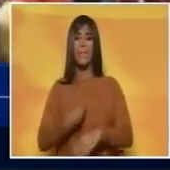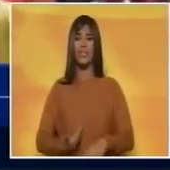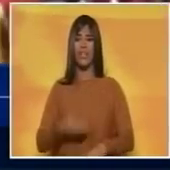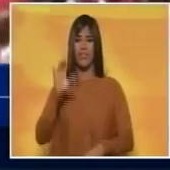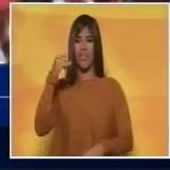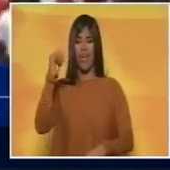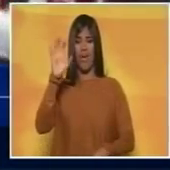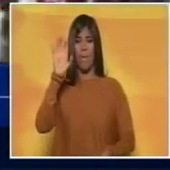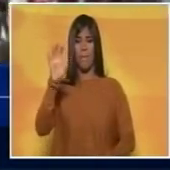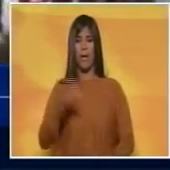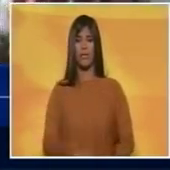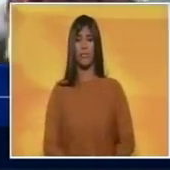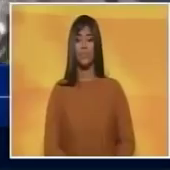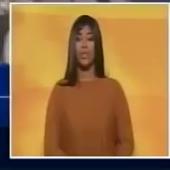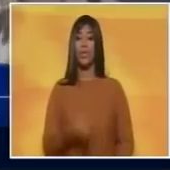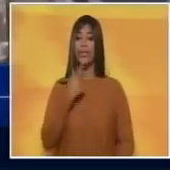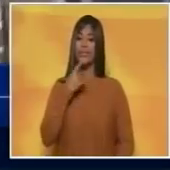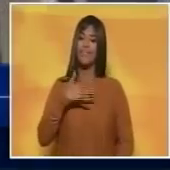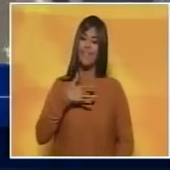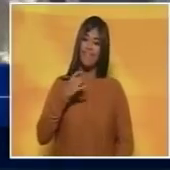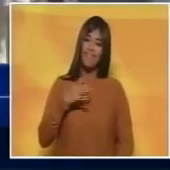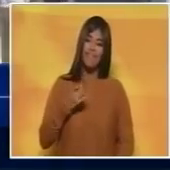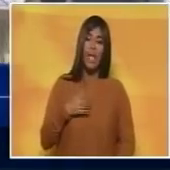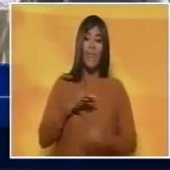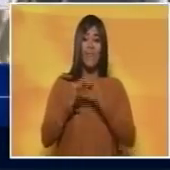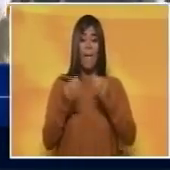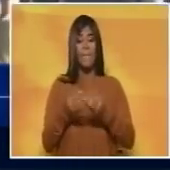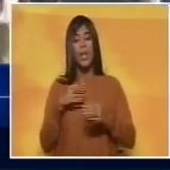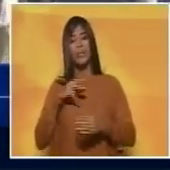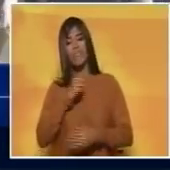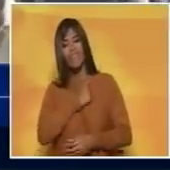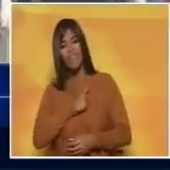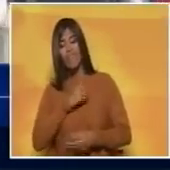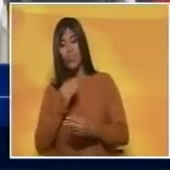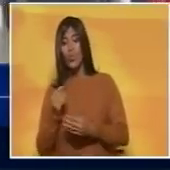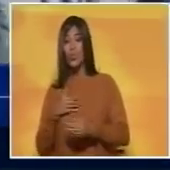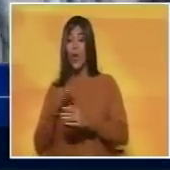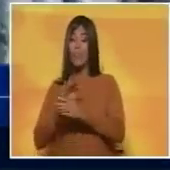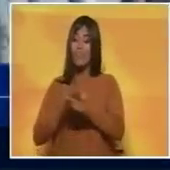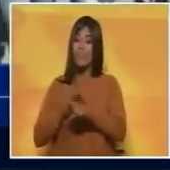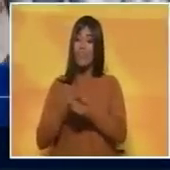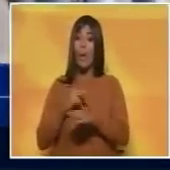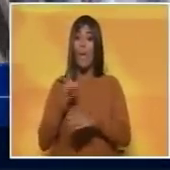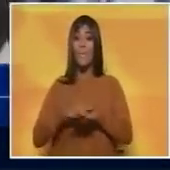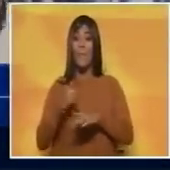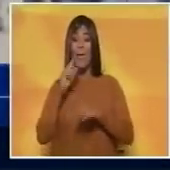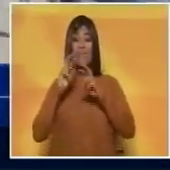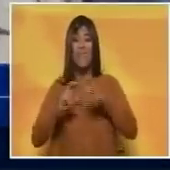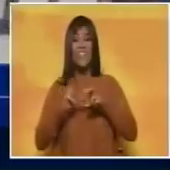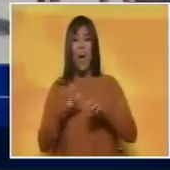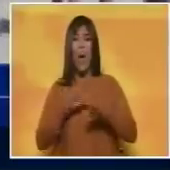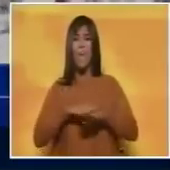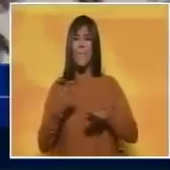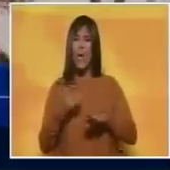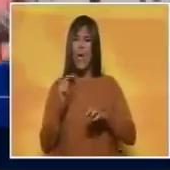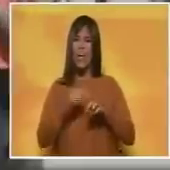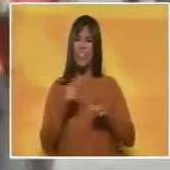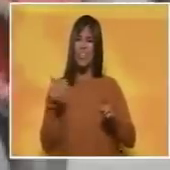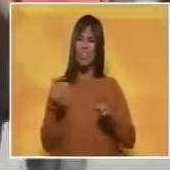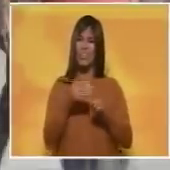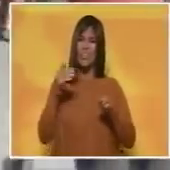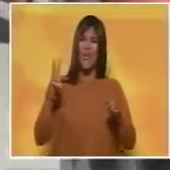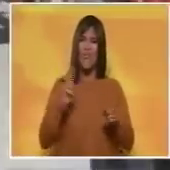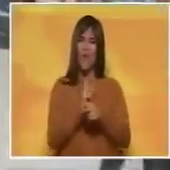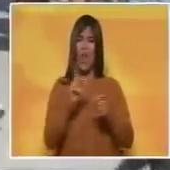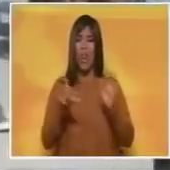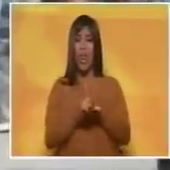Moïse. Lapine expresó sus condolencias a los familiares de las víctimas al tiempo de solicitar a las autoridades competentes investigar y castigar a los que violan